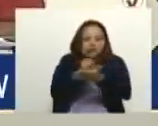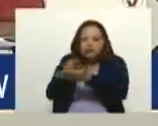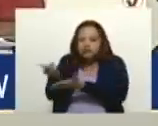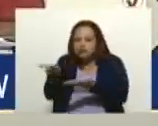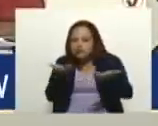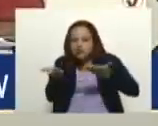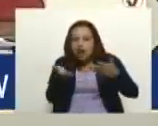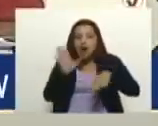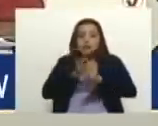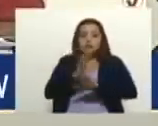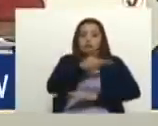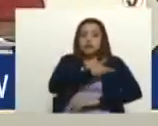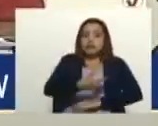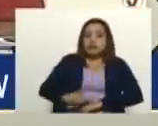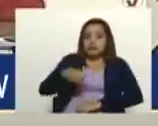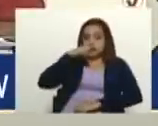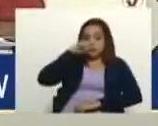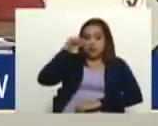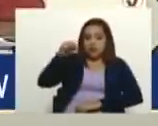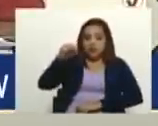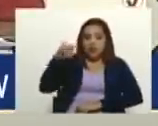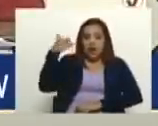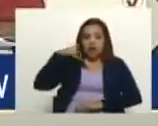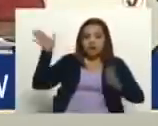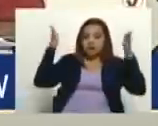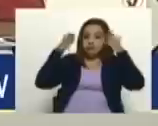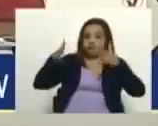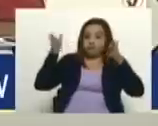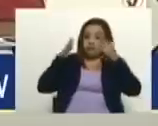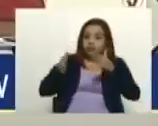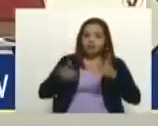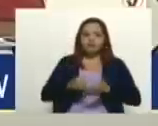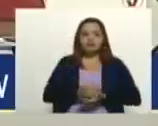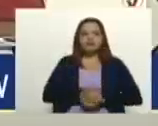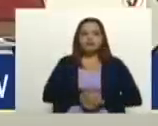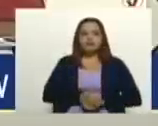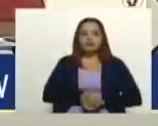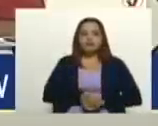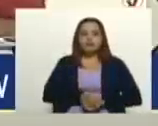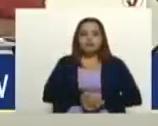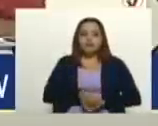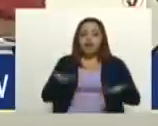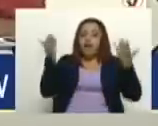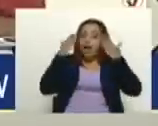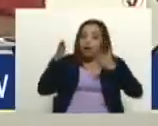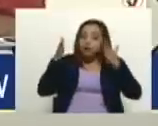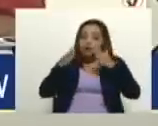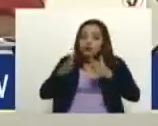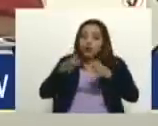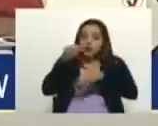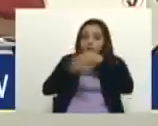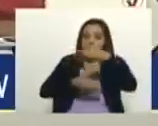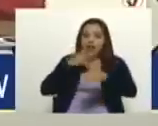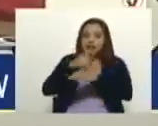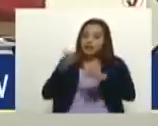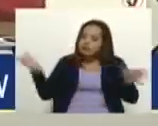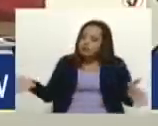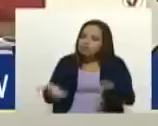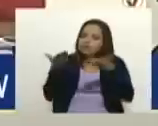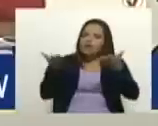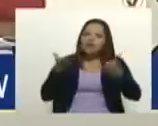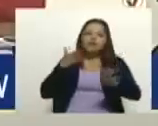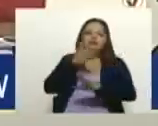el presidente Nicolás Maduro dio instrucciones, pues, que se reimpulsara, fueron a los CDI,